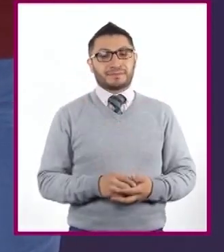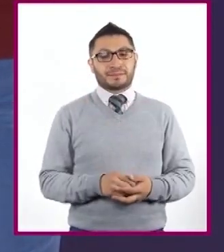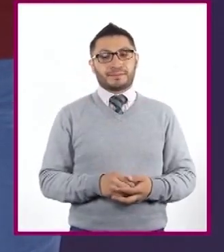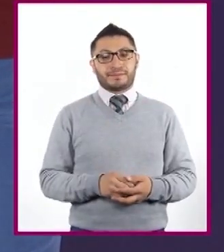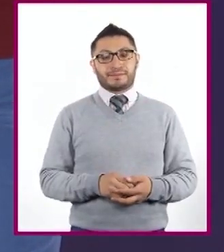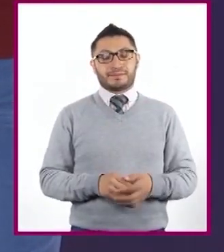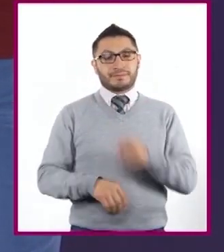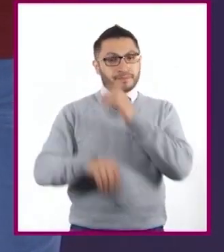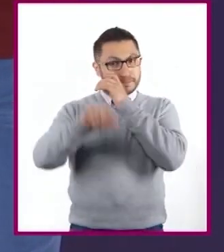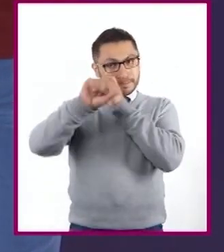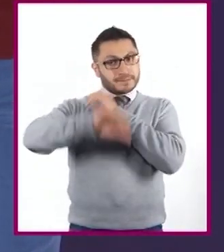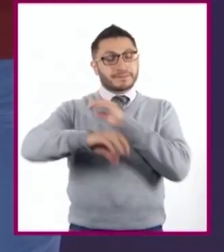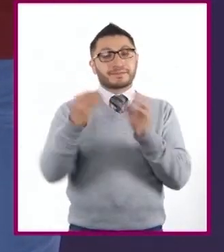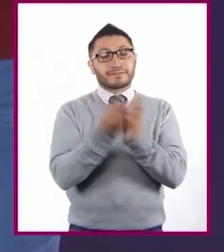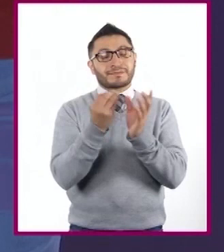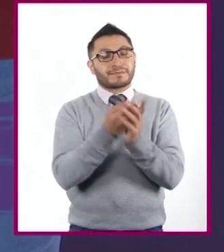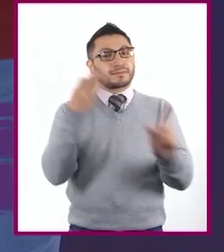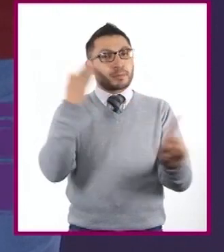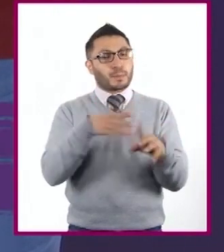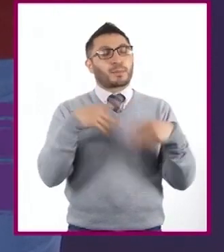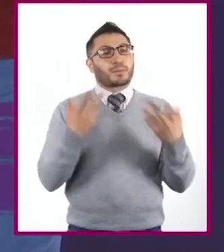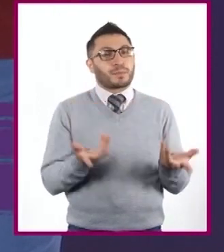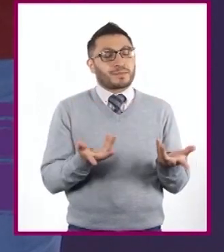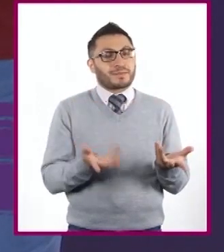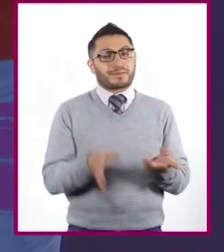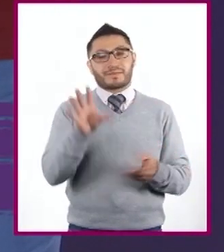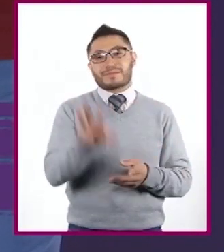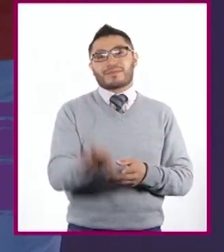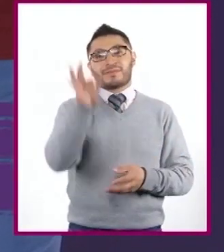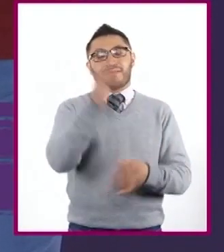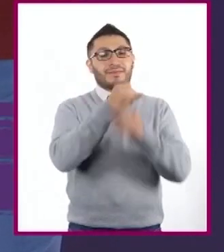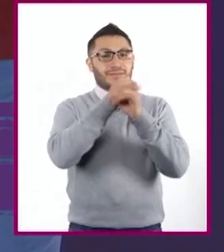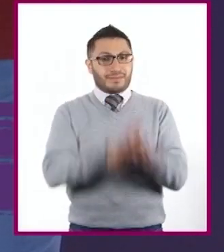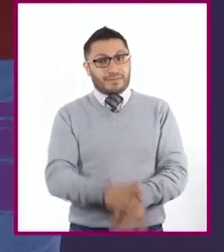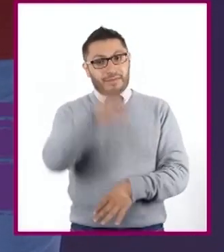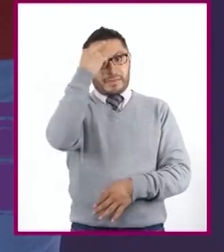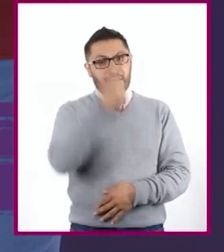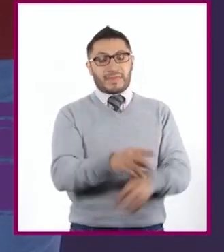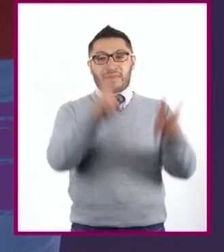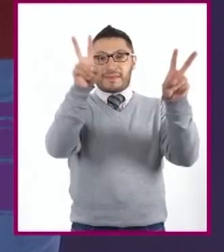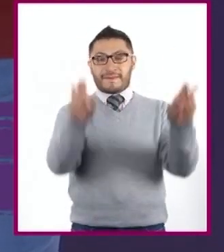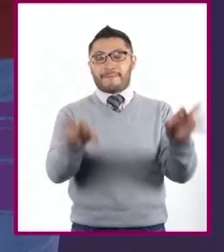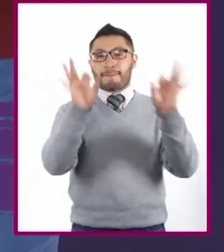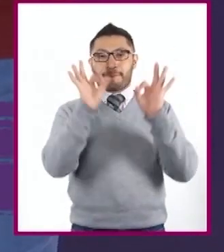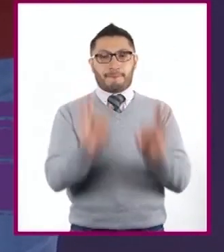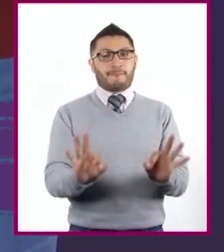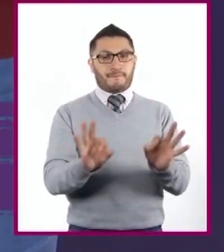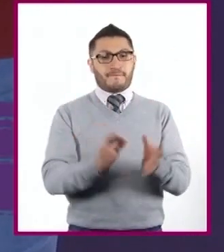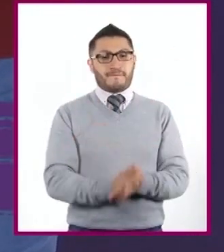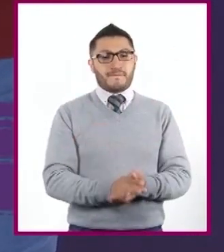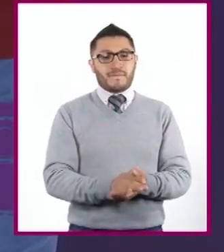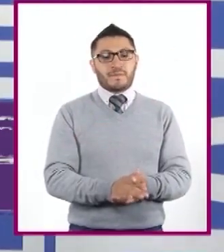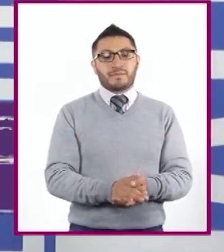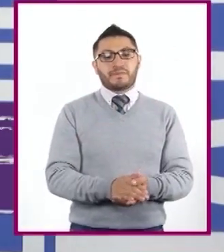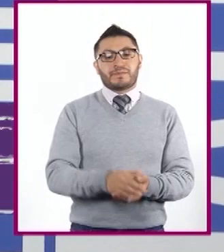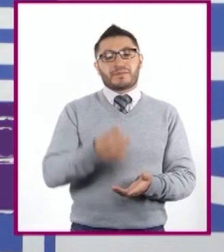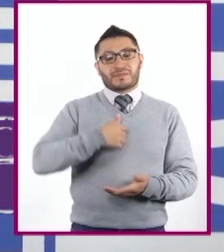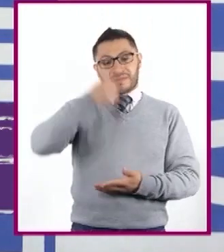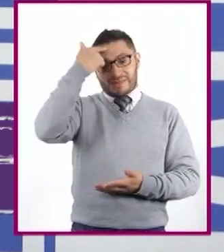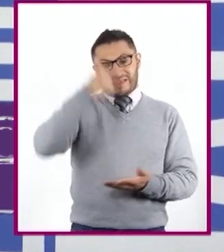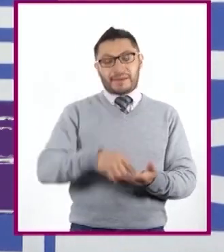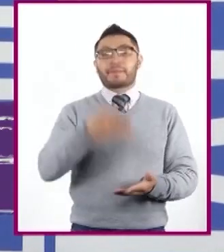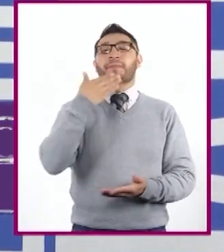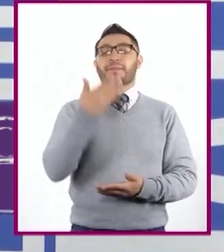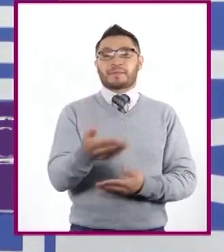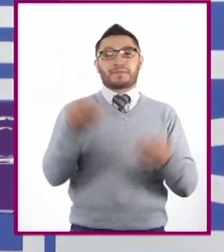esta sesión tiene como propósito seleccionar información para un tema definido. Me parece muy bien,